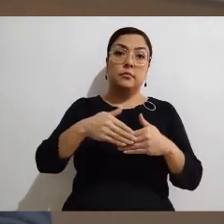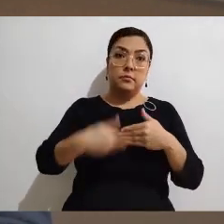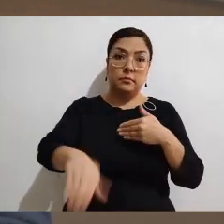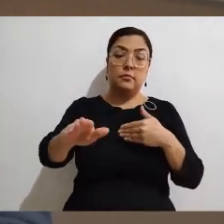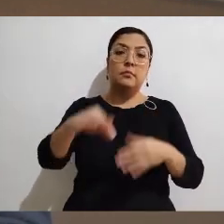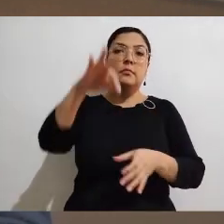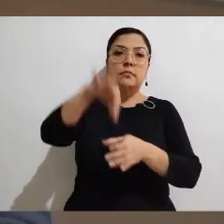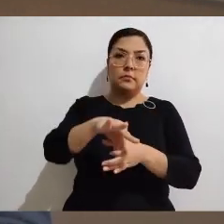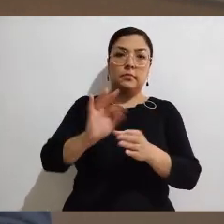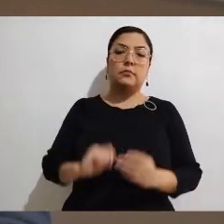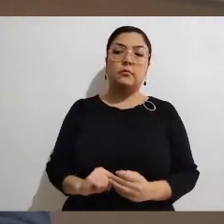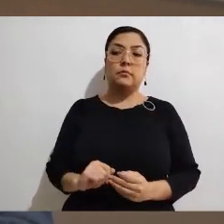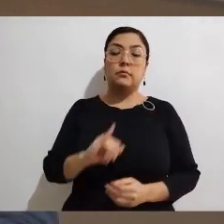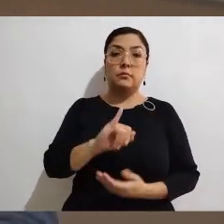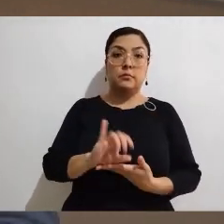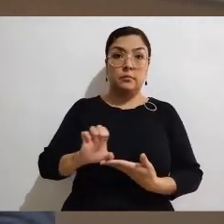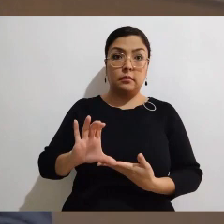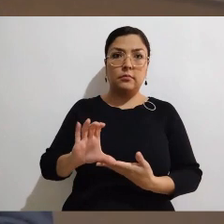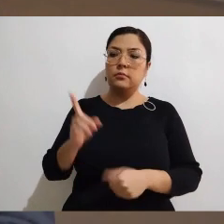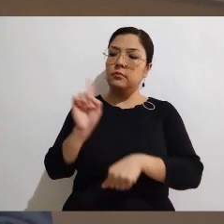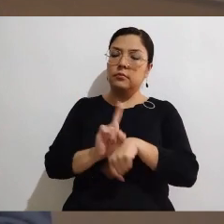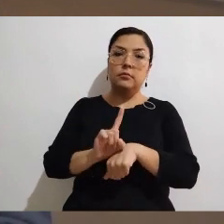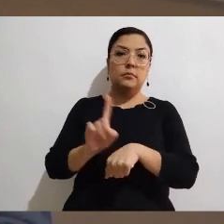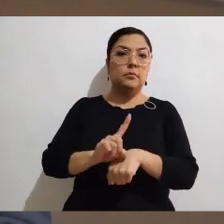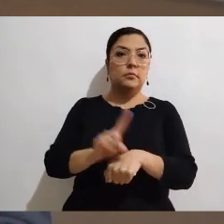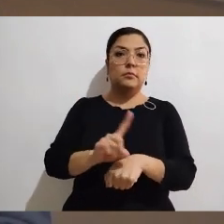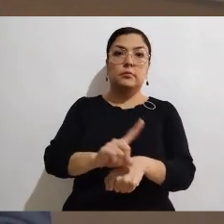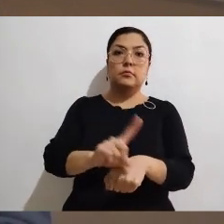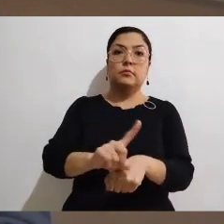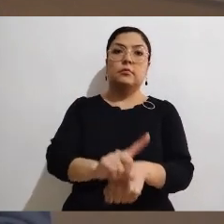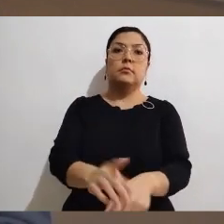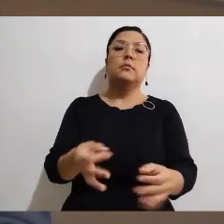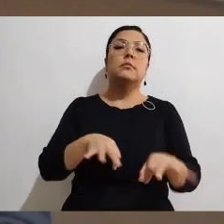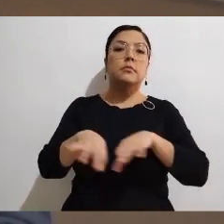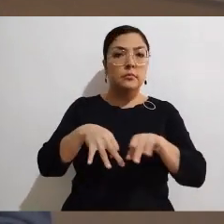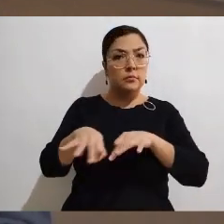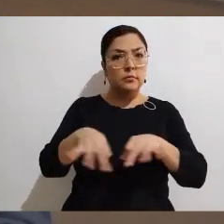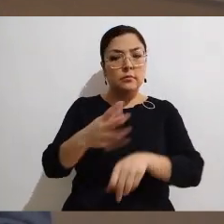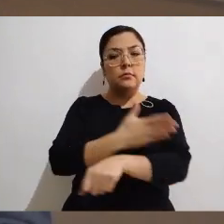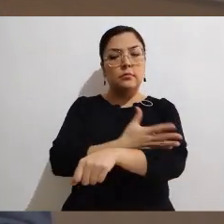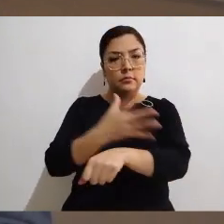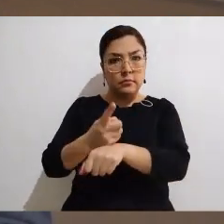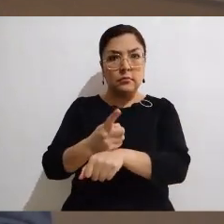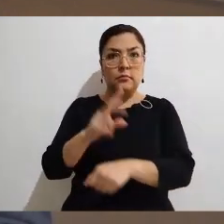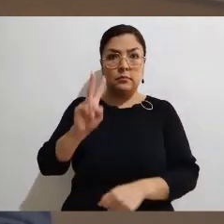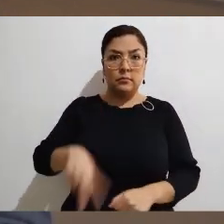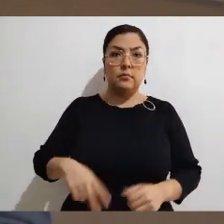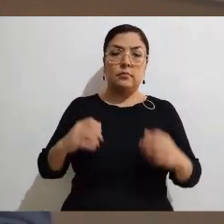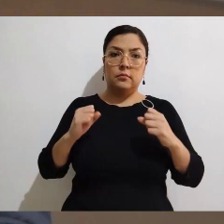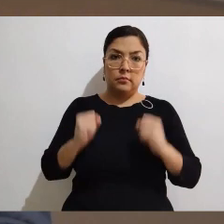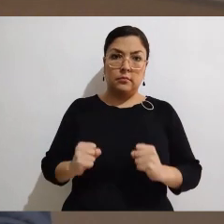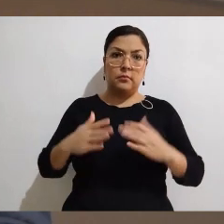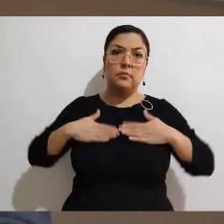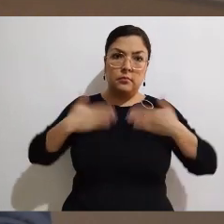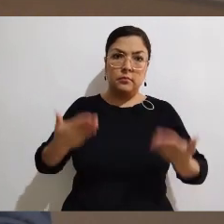Que sepan que en el instituto se va a trabajar día a día para efectos de que haya un proceso electoral limpio, con certeza, que se